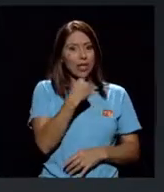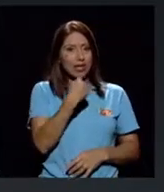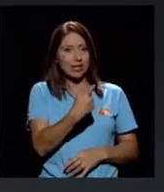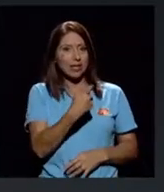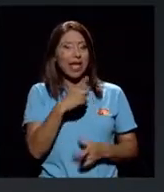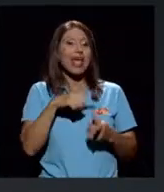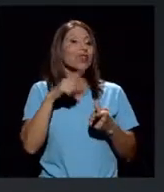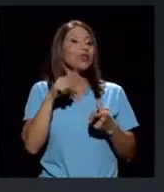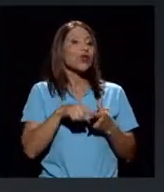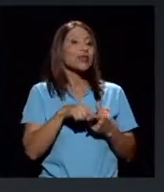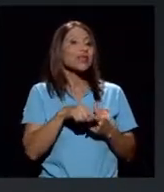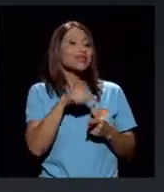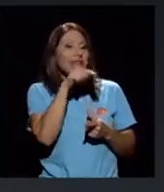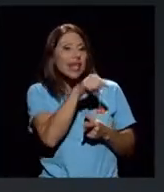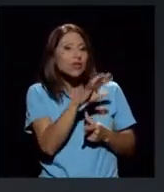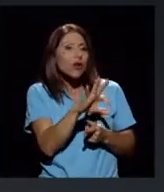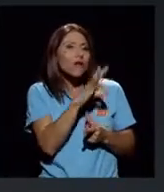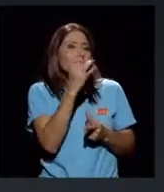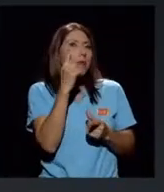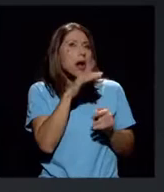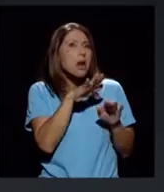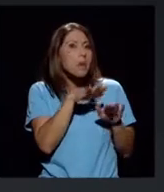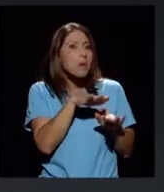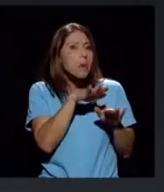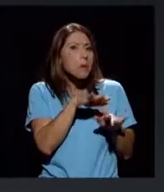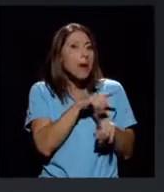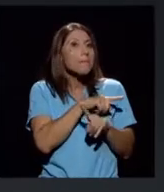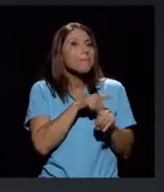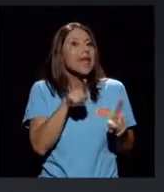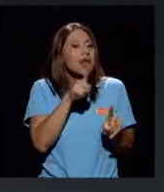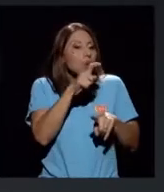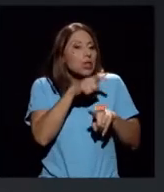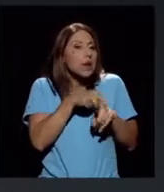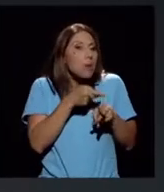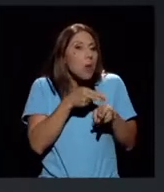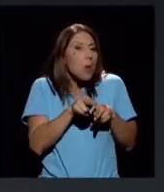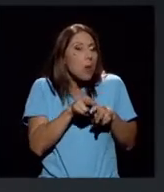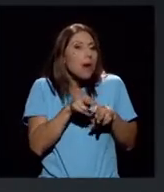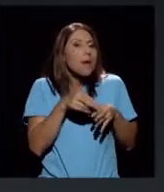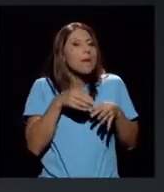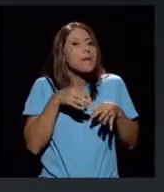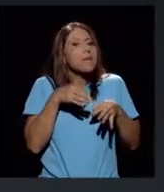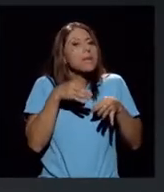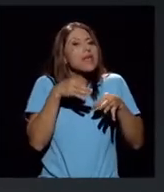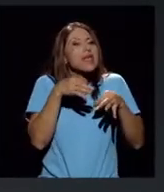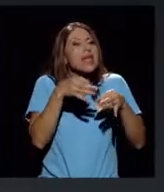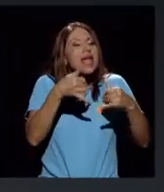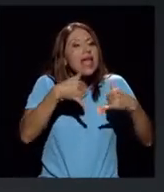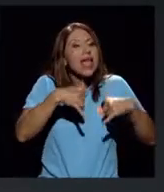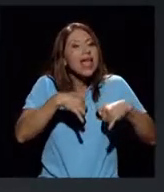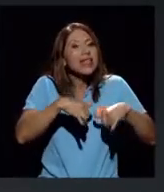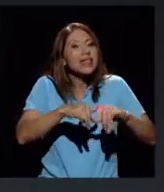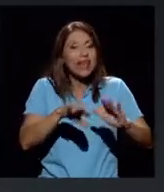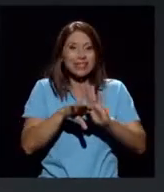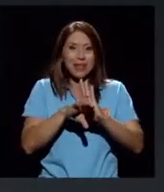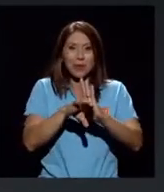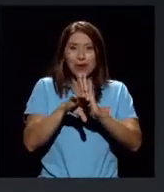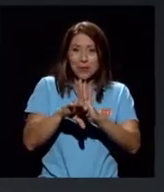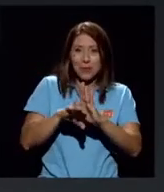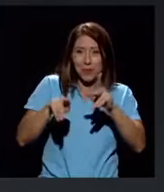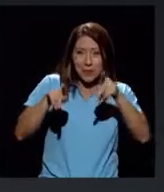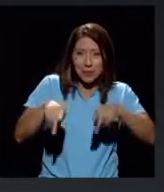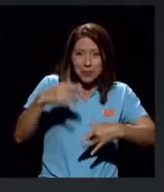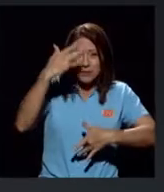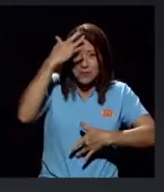un paliativo pero en un paliativo mientras el cáncer tómese este medicamento mientras el cáncer